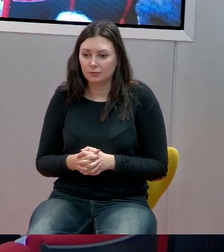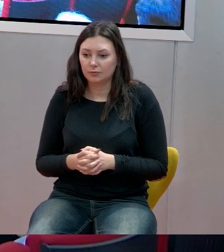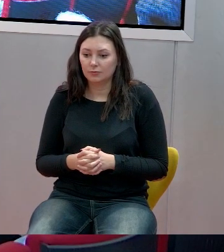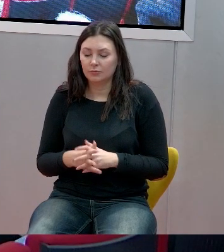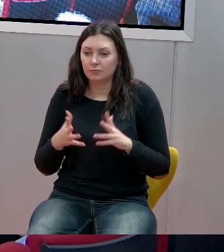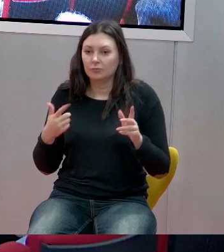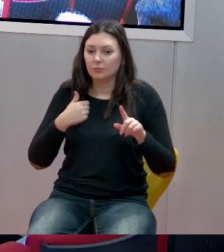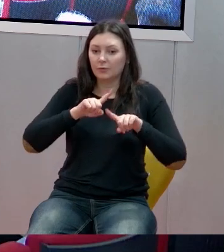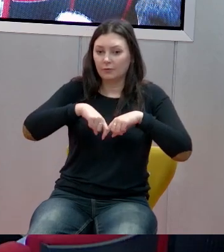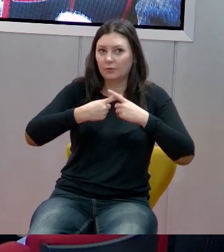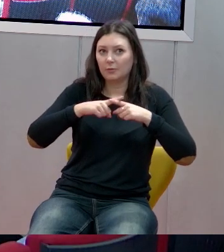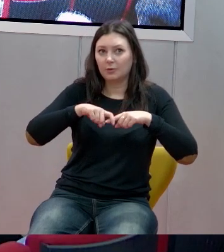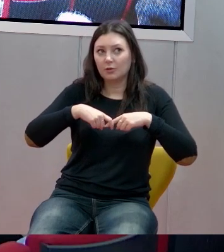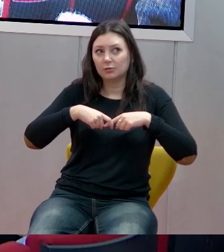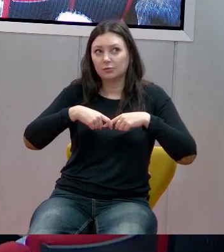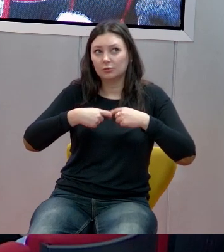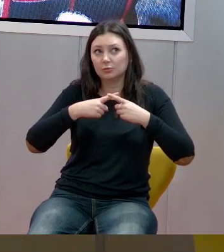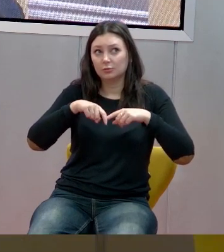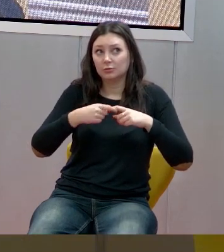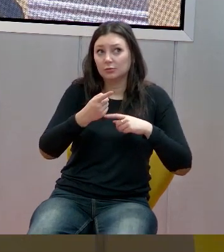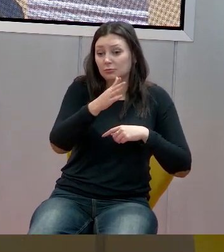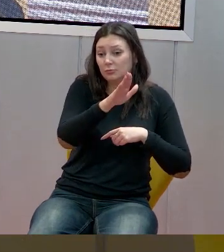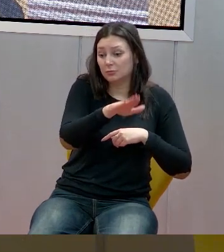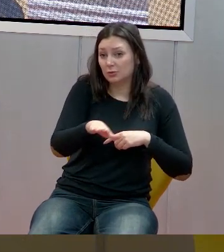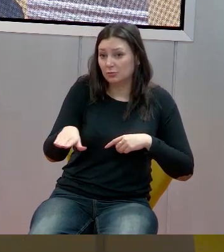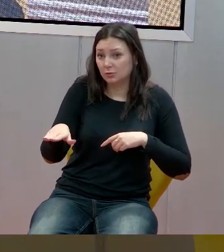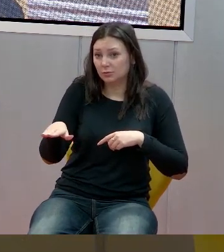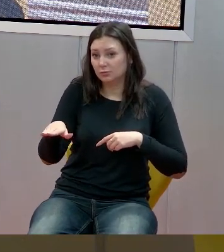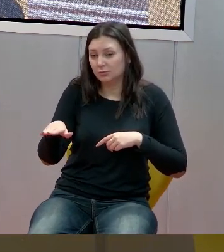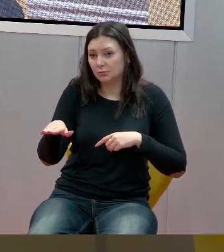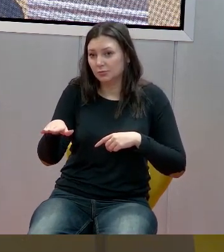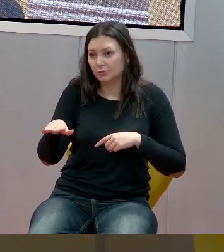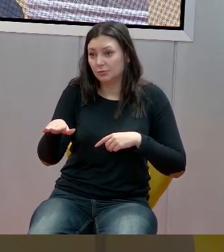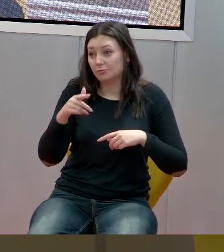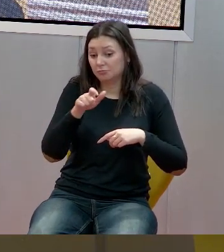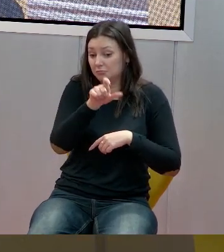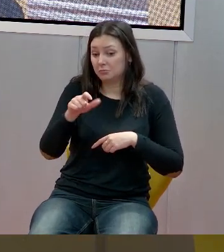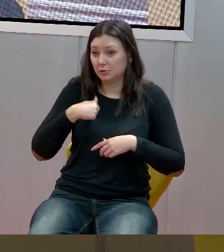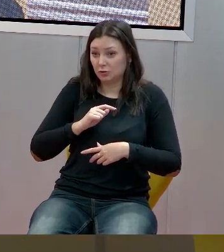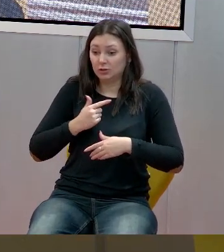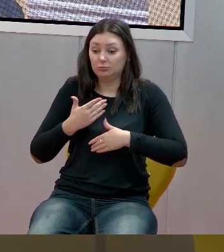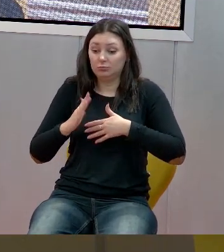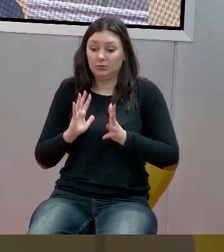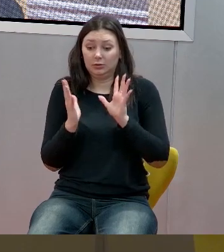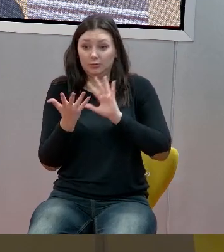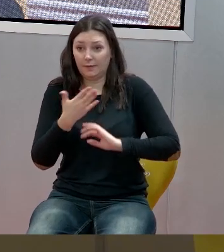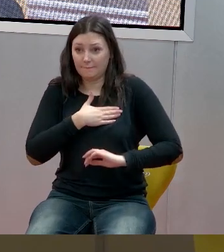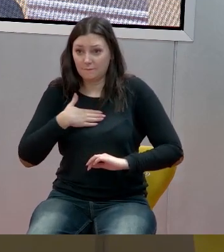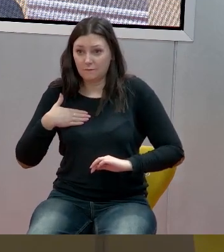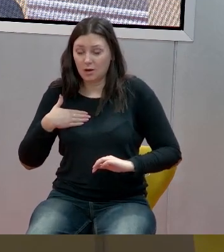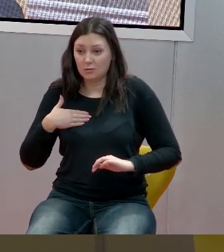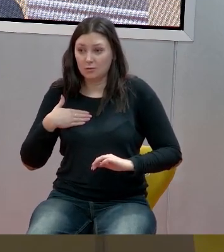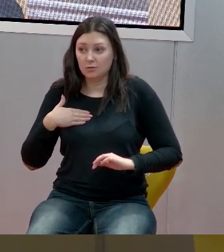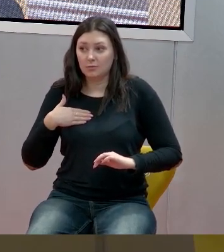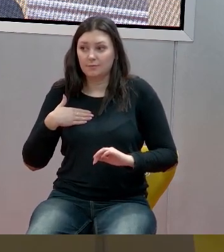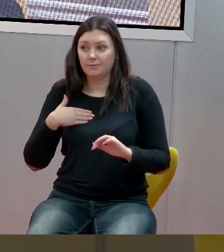Las familias, los menores, bueno, las personas que hacen la transición, pues sometidas a